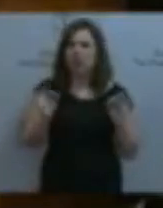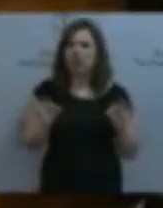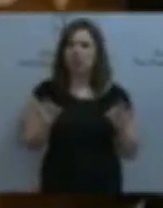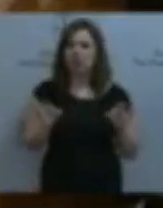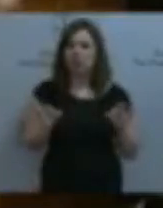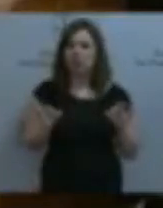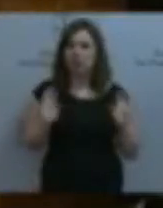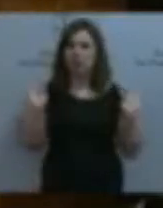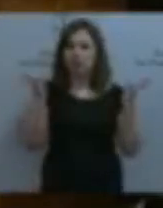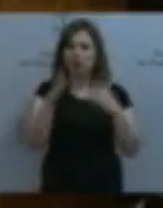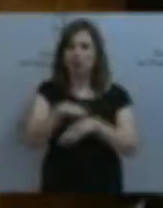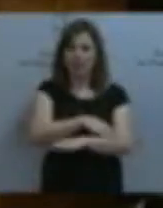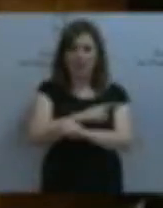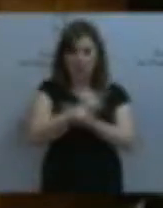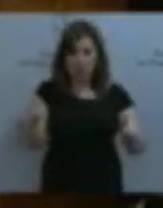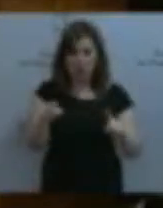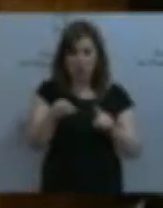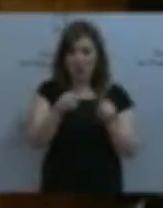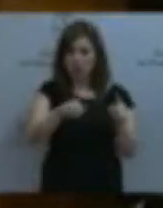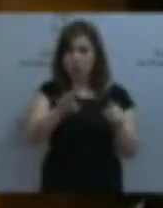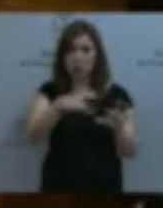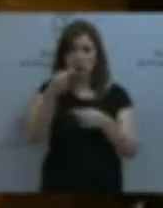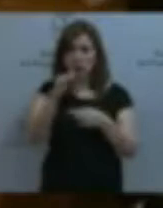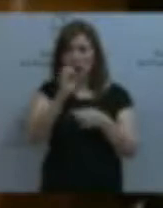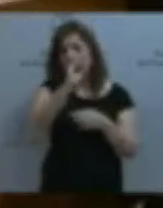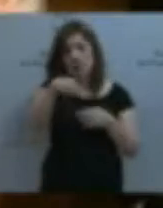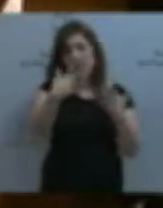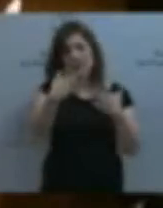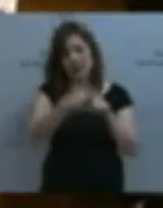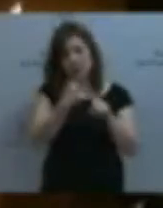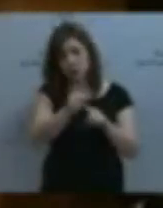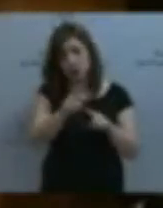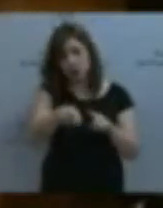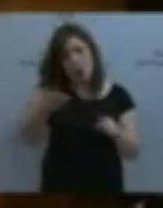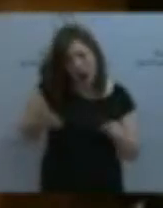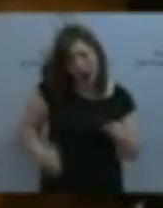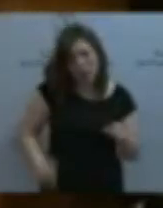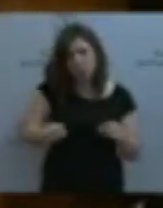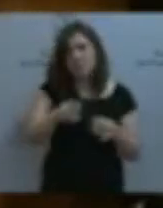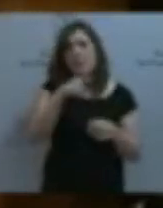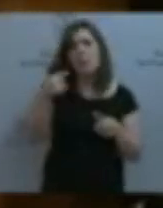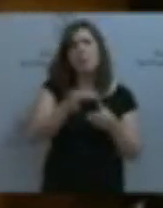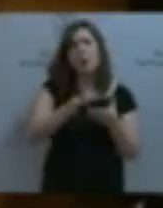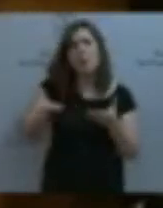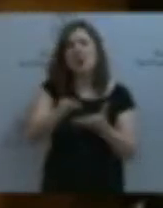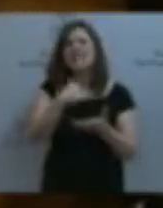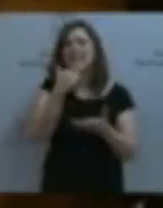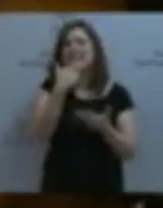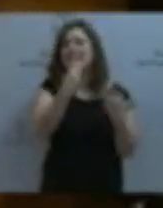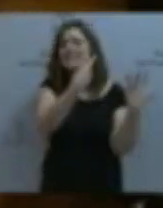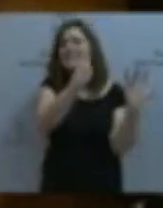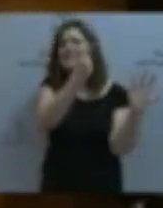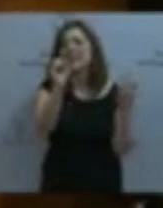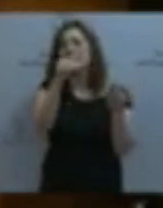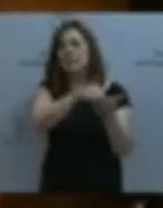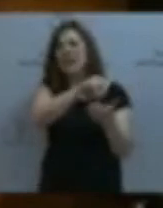Administración. Tampoco llamaba la atención. Estos no son pinchos a 0,10, ¿eh? Estos son jamones y bombones que nos costaron casi 60.000 euros